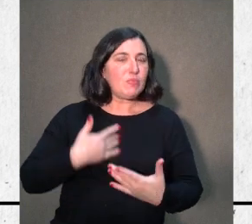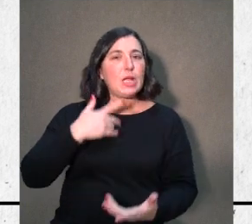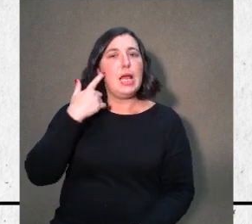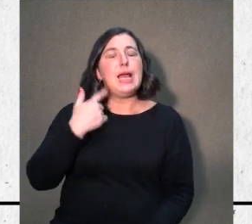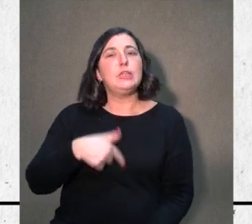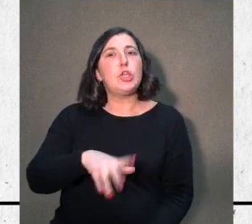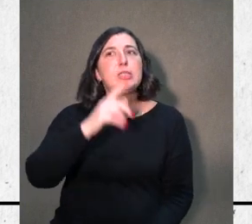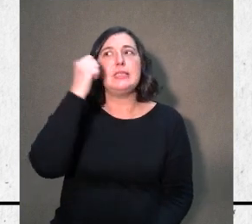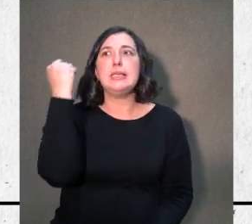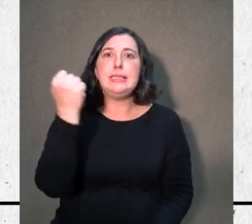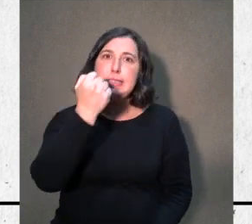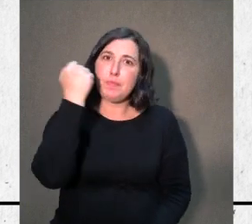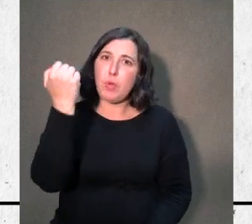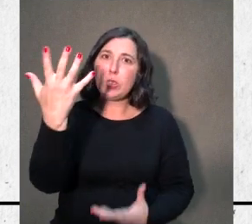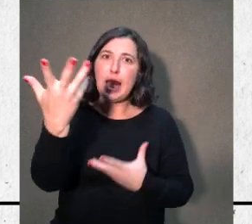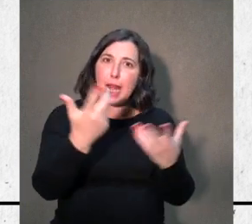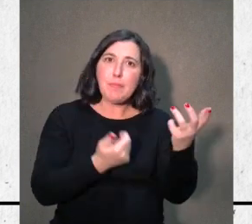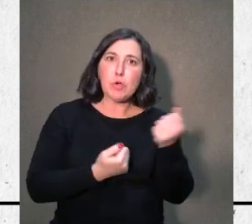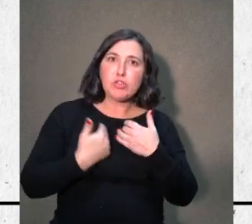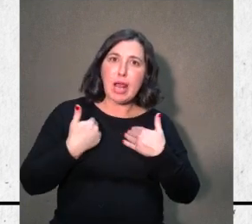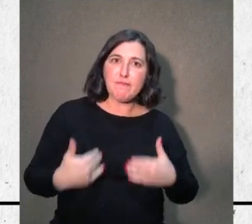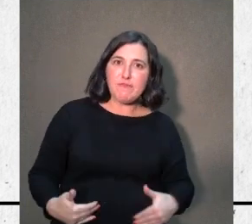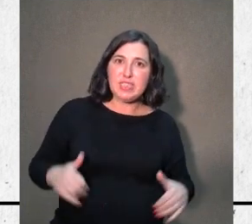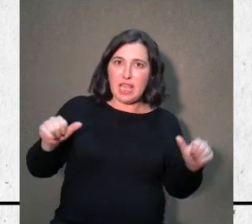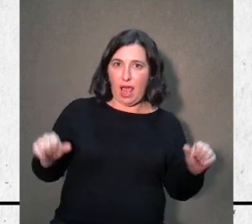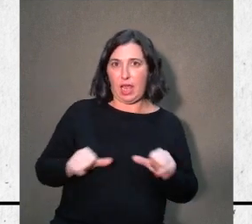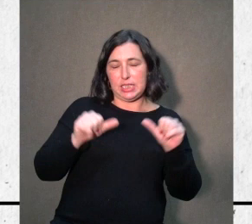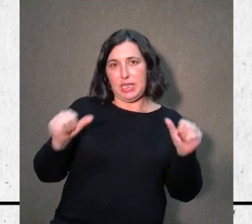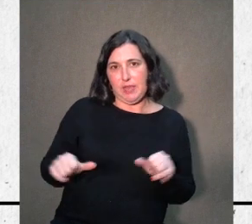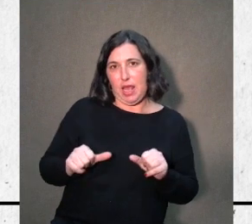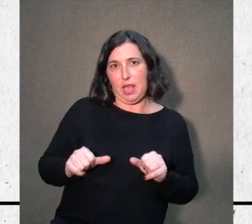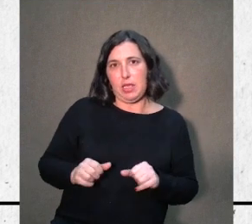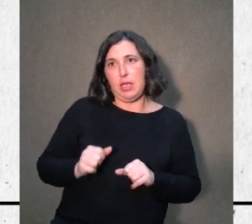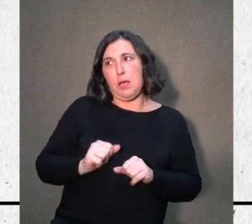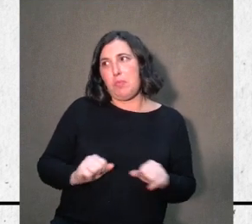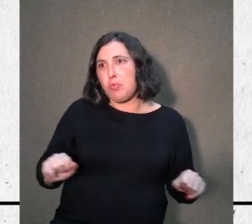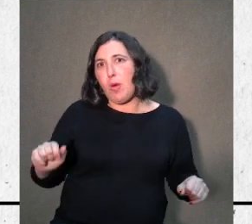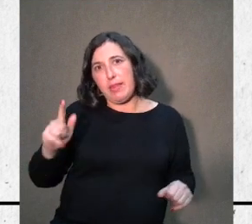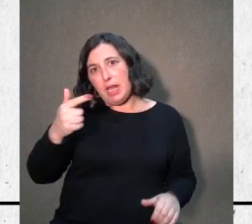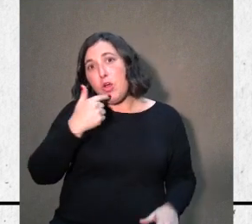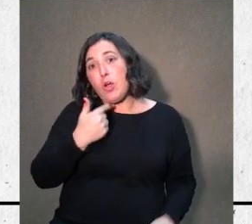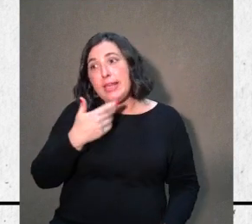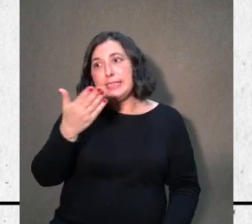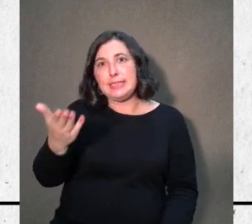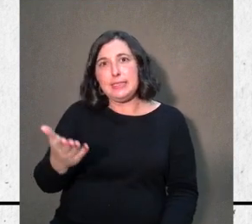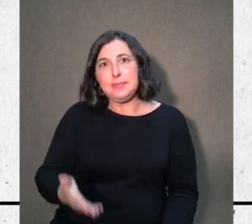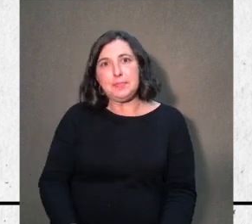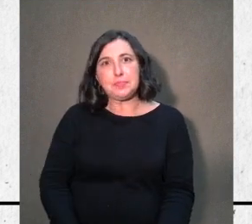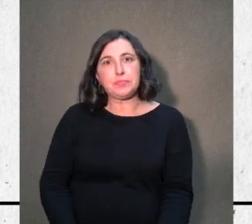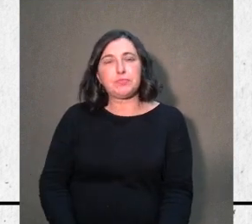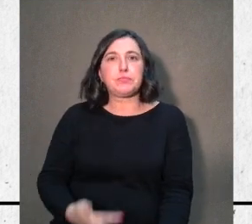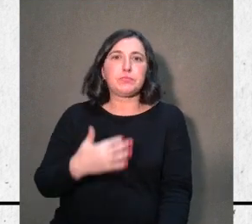actividades físicas que uno pueda hacer, como mencionaba bien Lizy. Yo creo que es importante bien